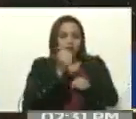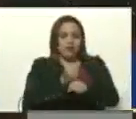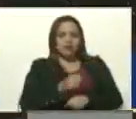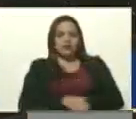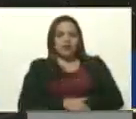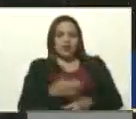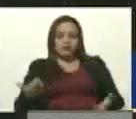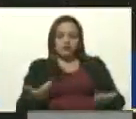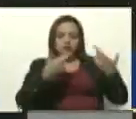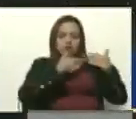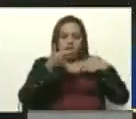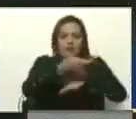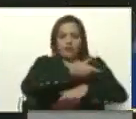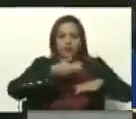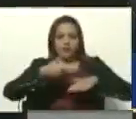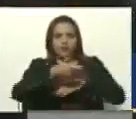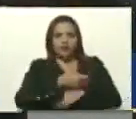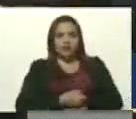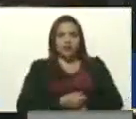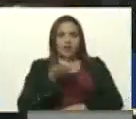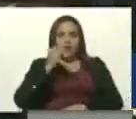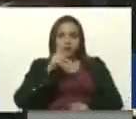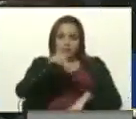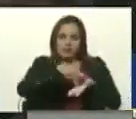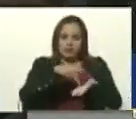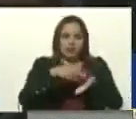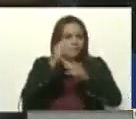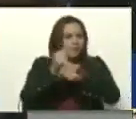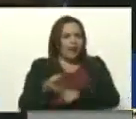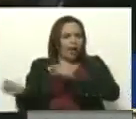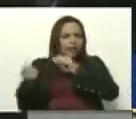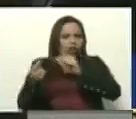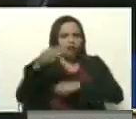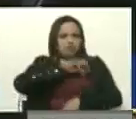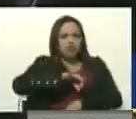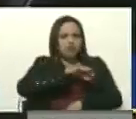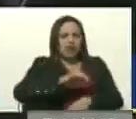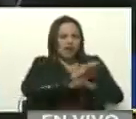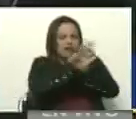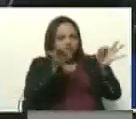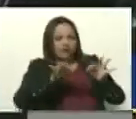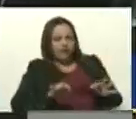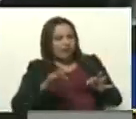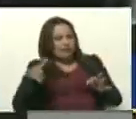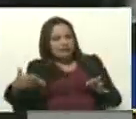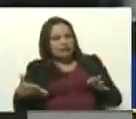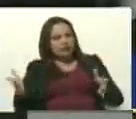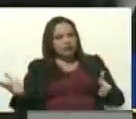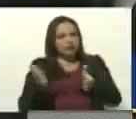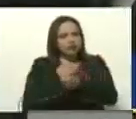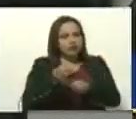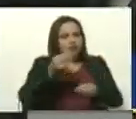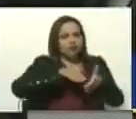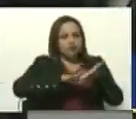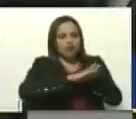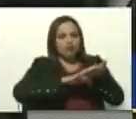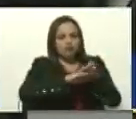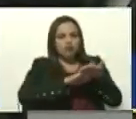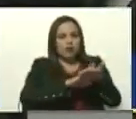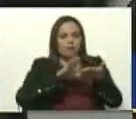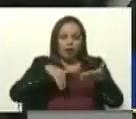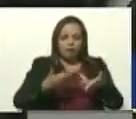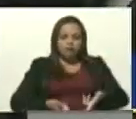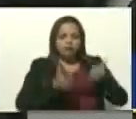Las autoridades gubernamentales abogan por el diálogo social como un instrumento para conseguir soluciones que